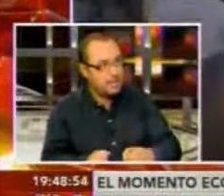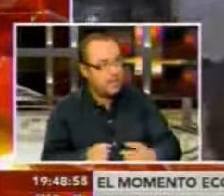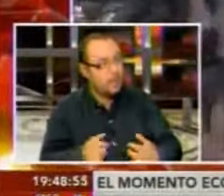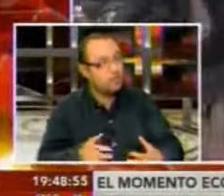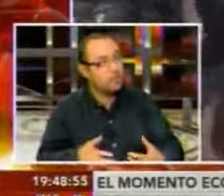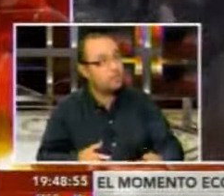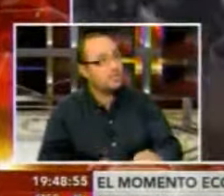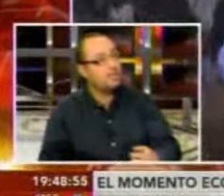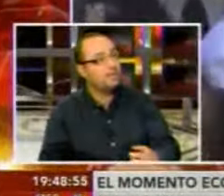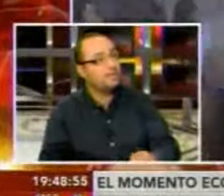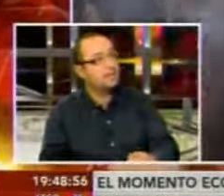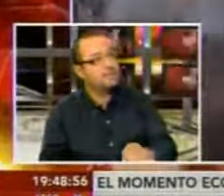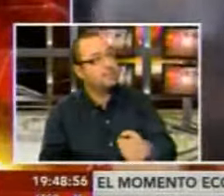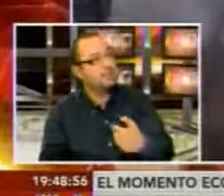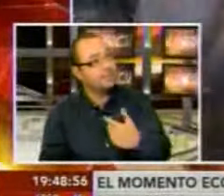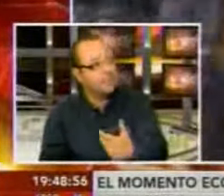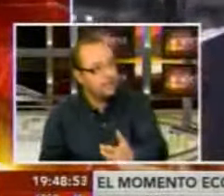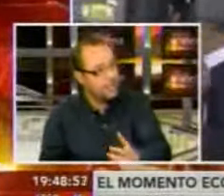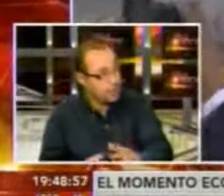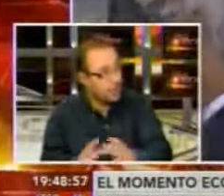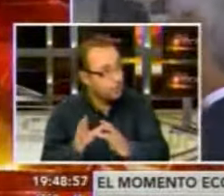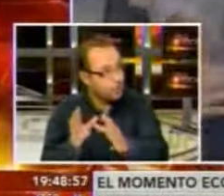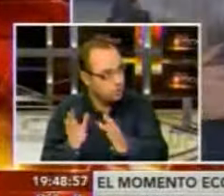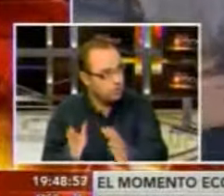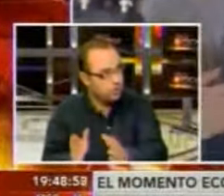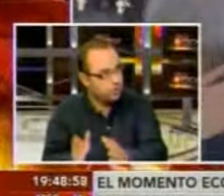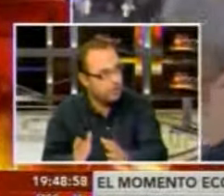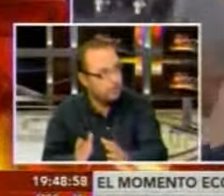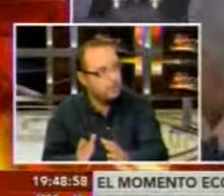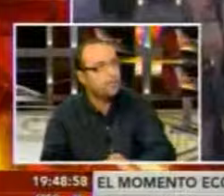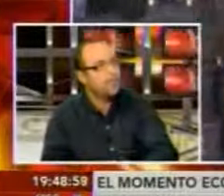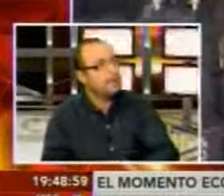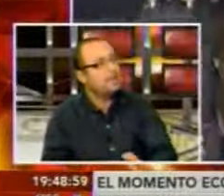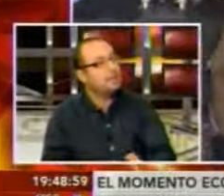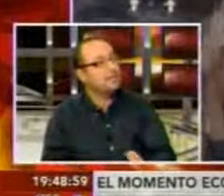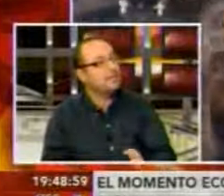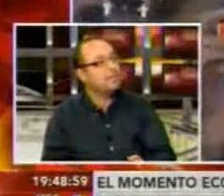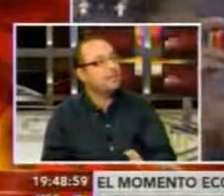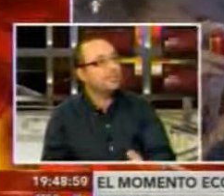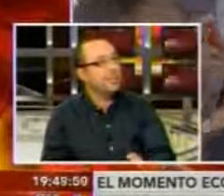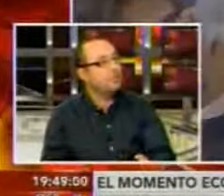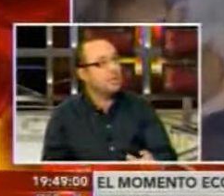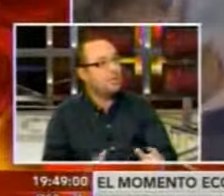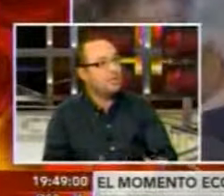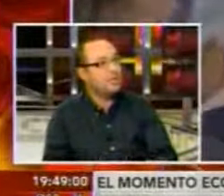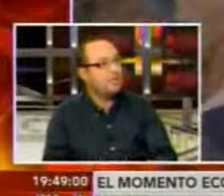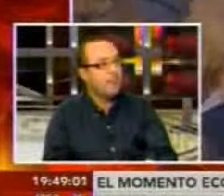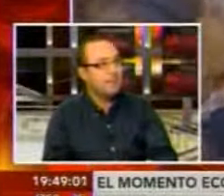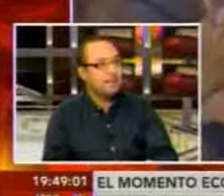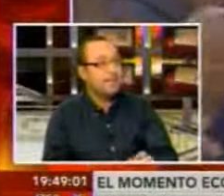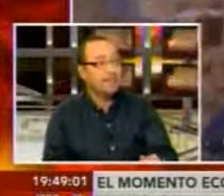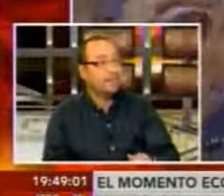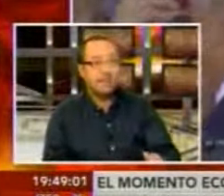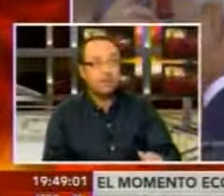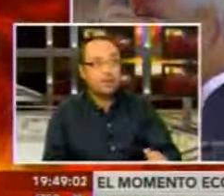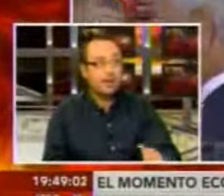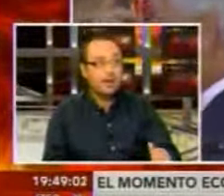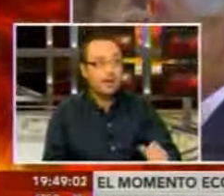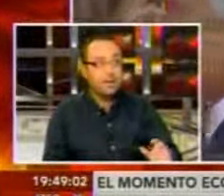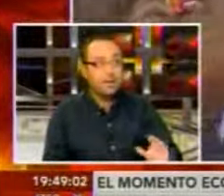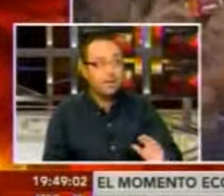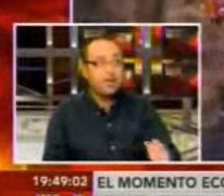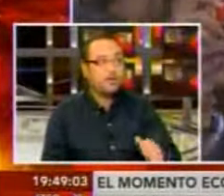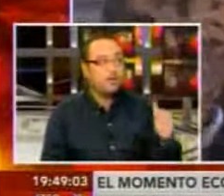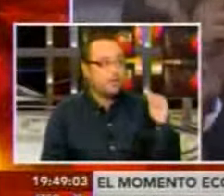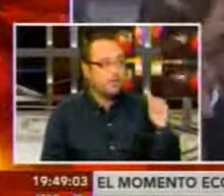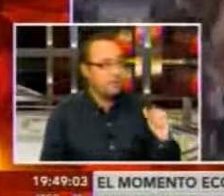es el hecho de que en una primera etapa le echaba de todo la culpa al gobierno anterior. Ena von Baer era especialista en eso. Toda la culpa de lo que está pasando